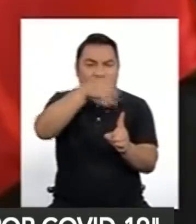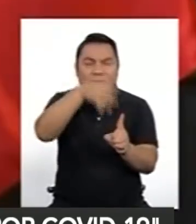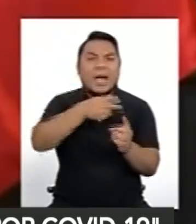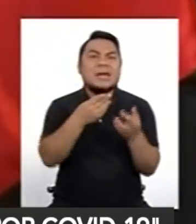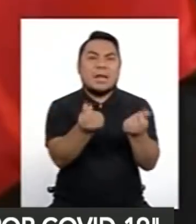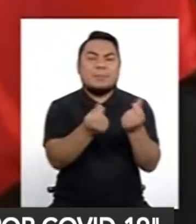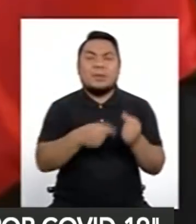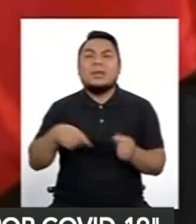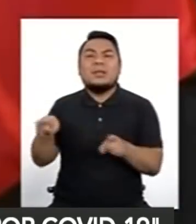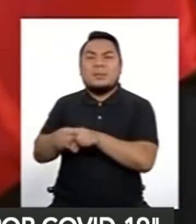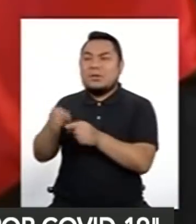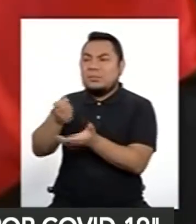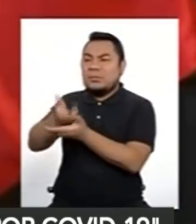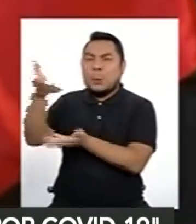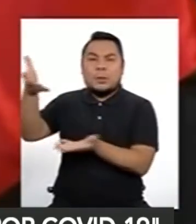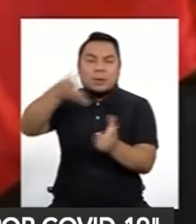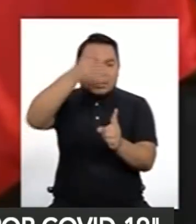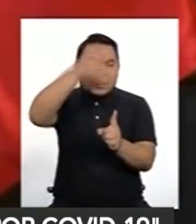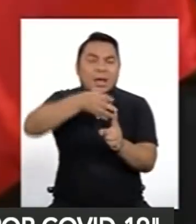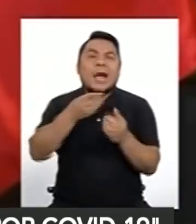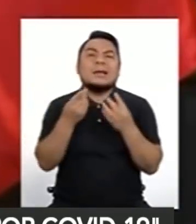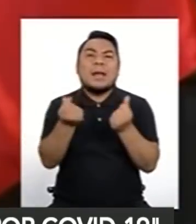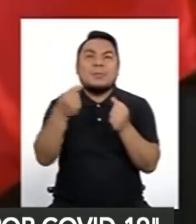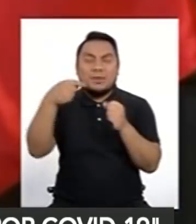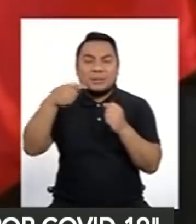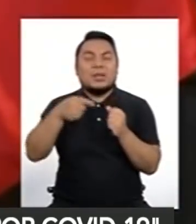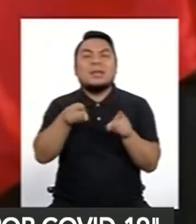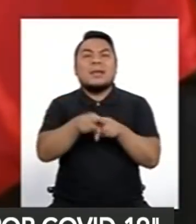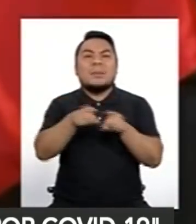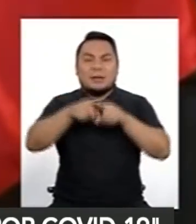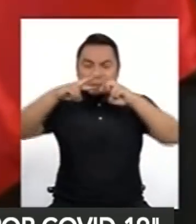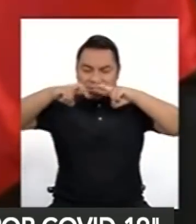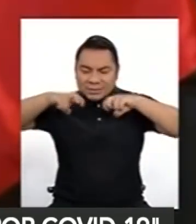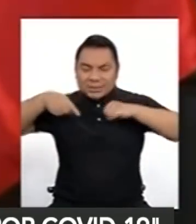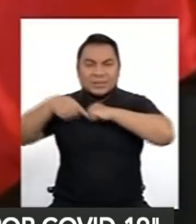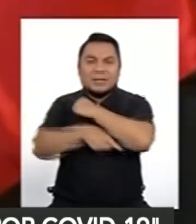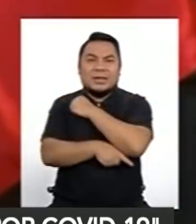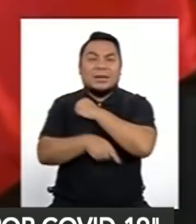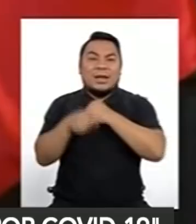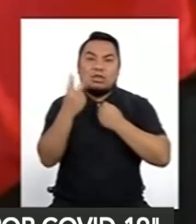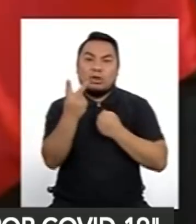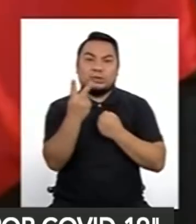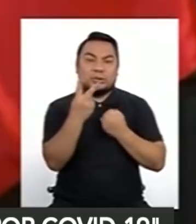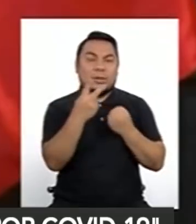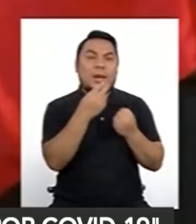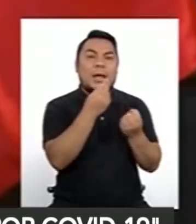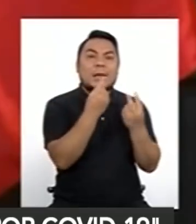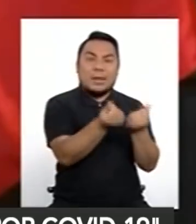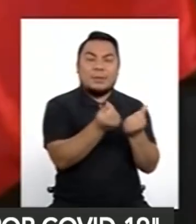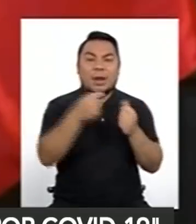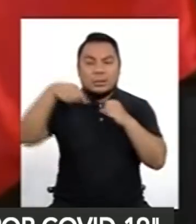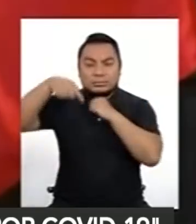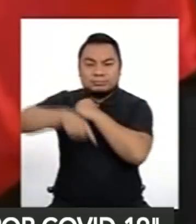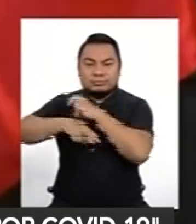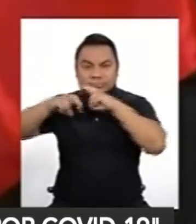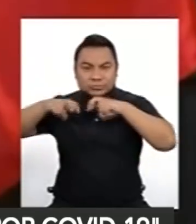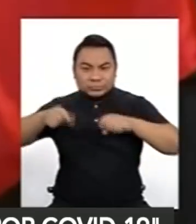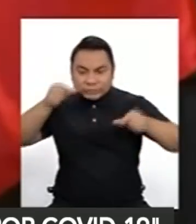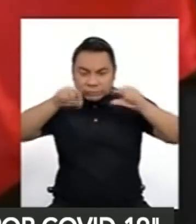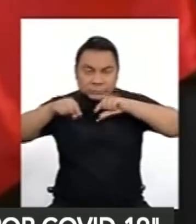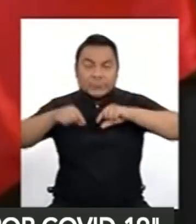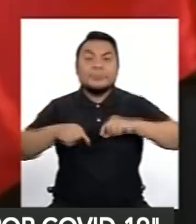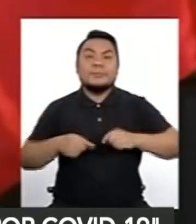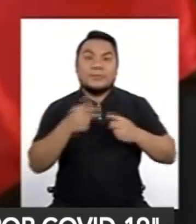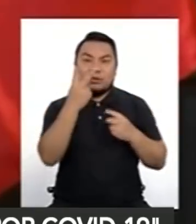pruebas rápidas. Y miren, a partir de la segunda semana de abril, miren